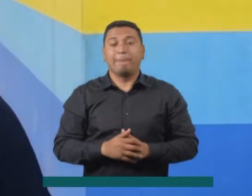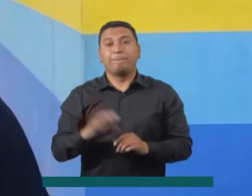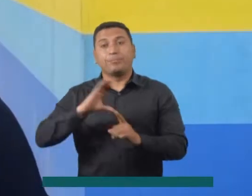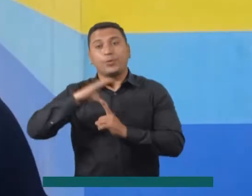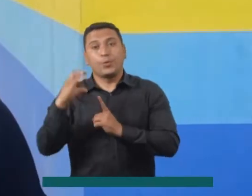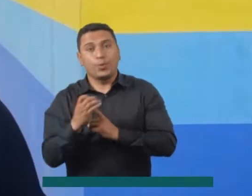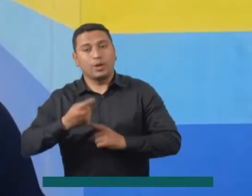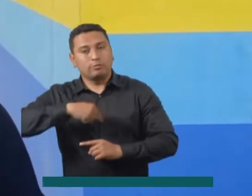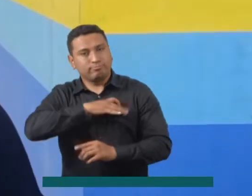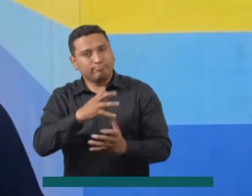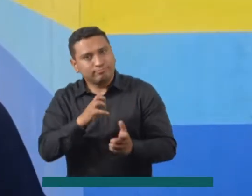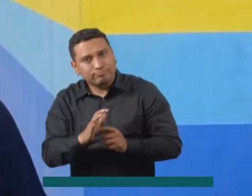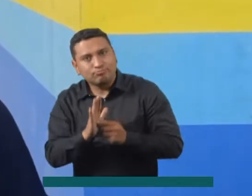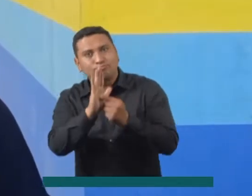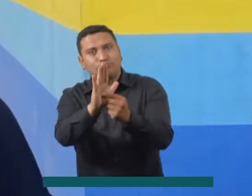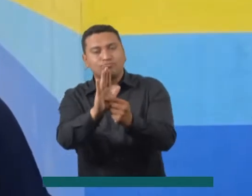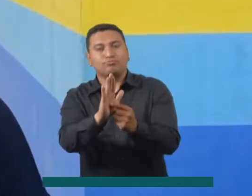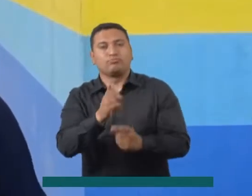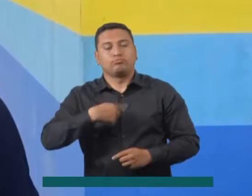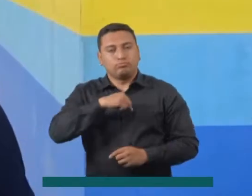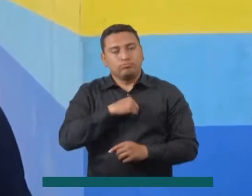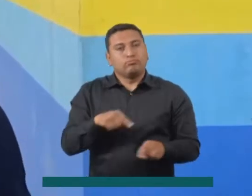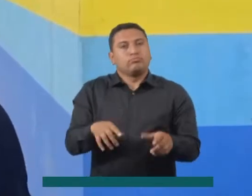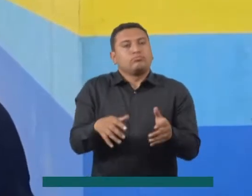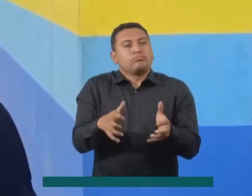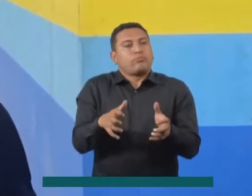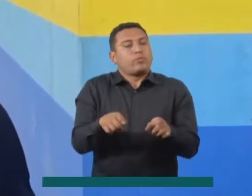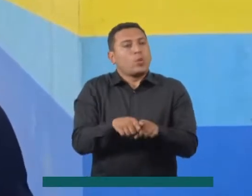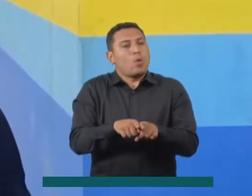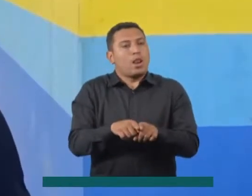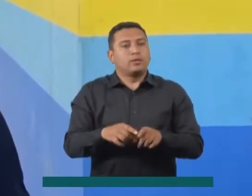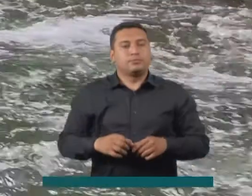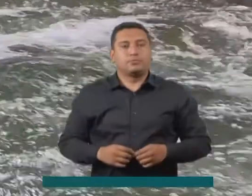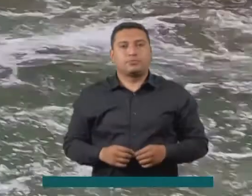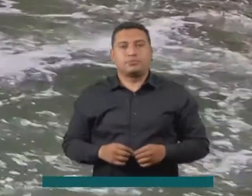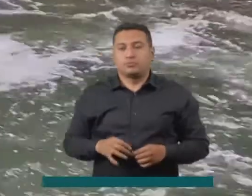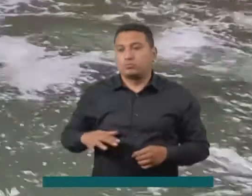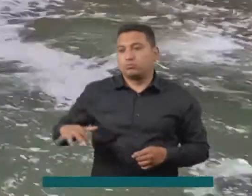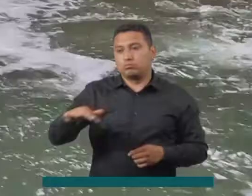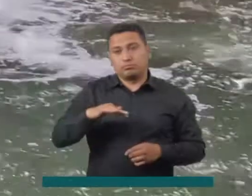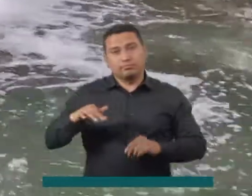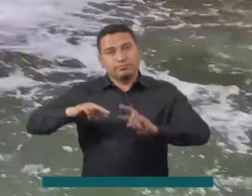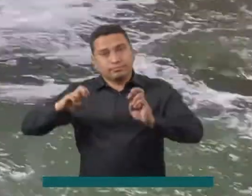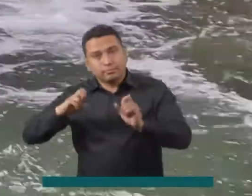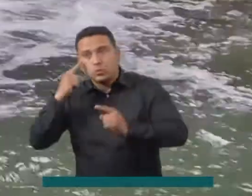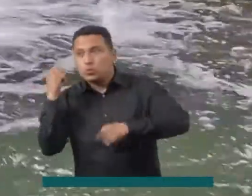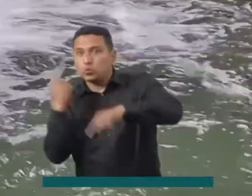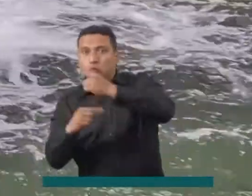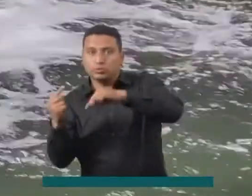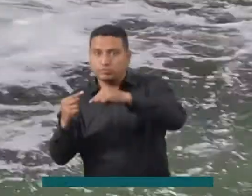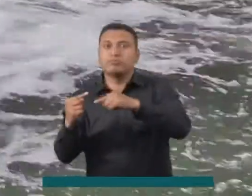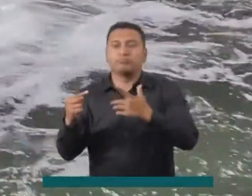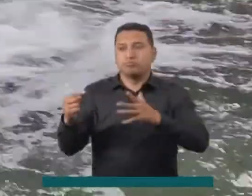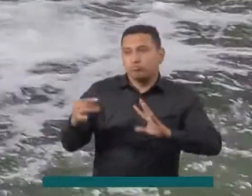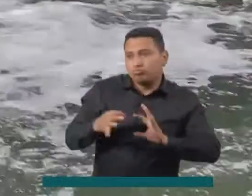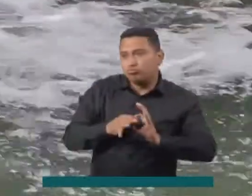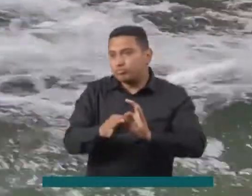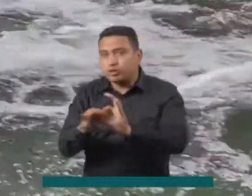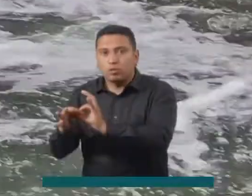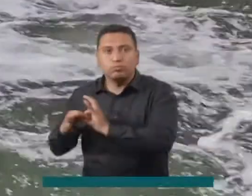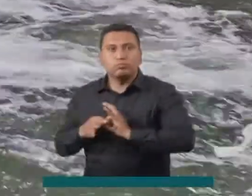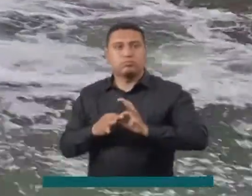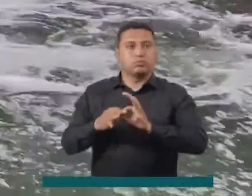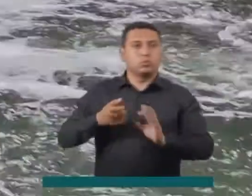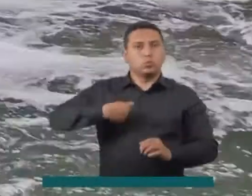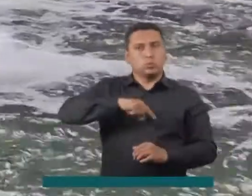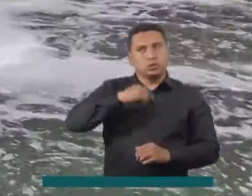nuestra parte cultural y cómo queremos que nosotros en el sector del turismo nos articulen. De pronto